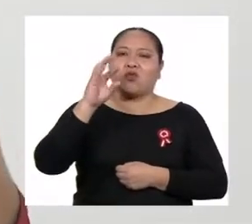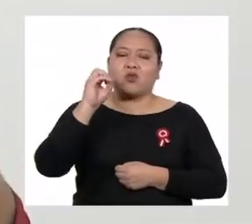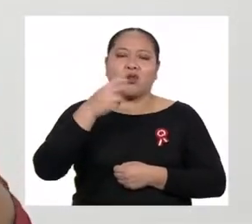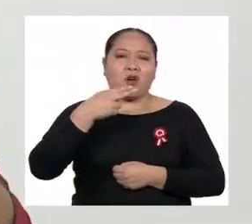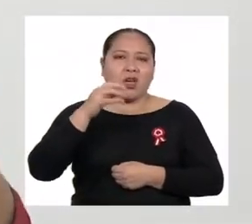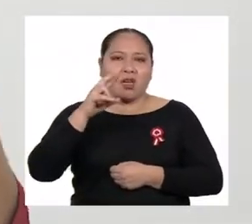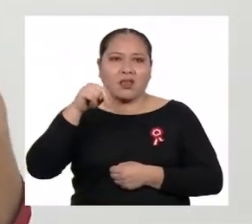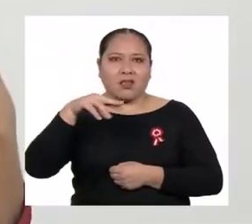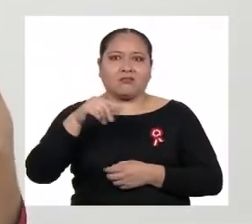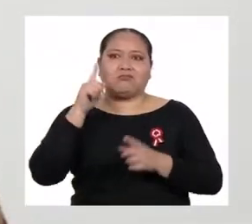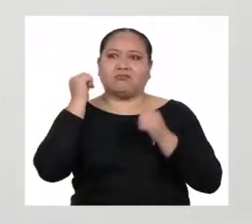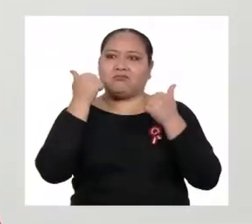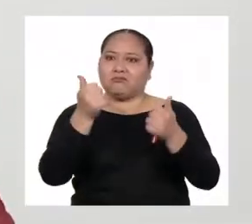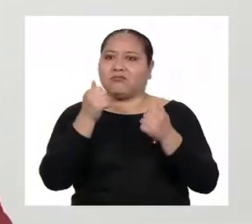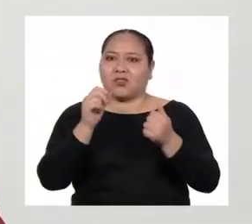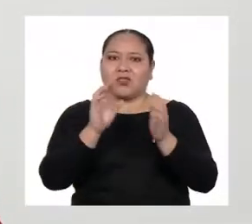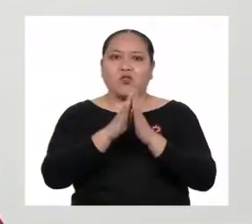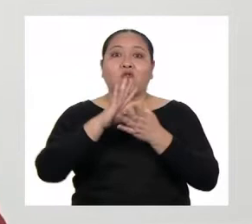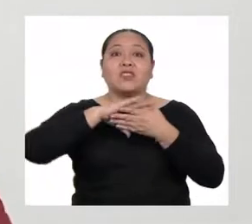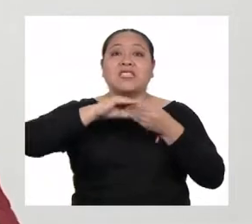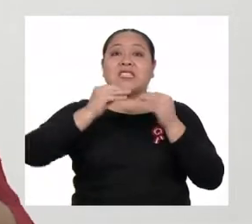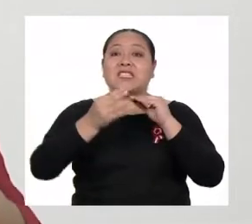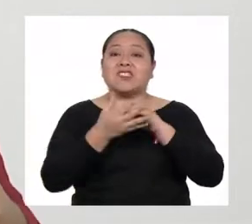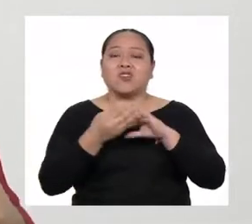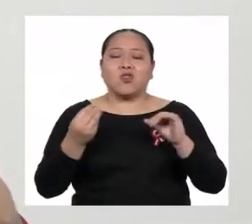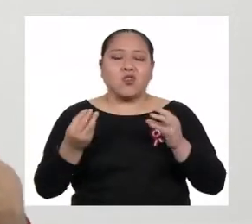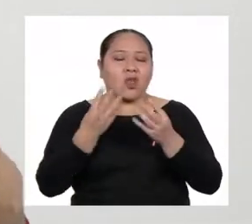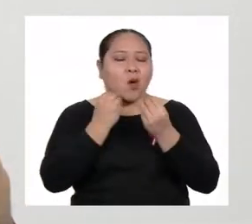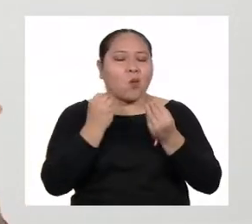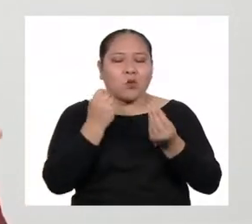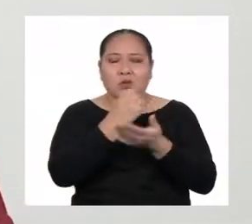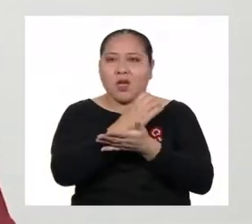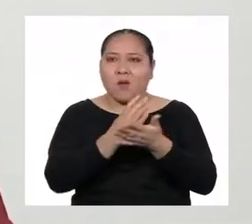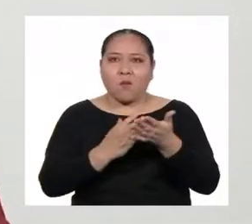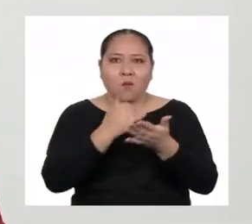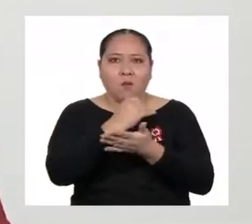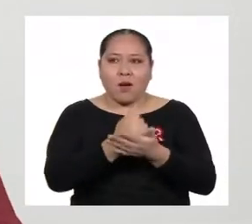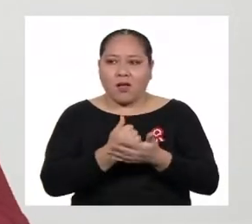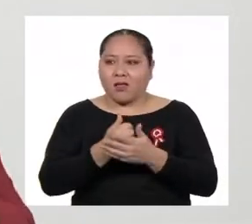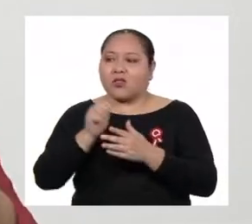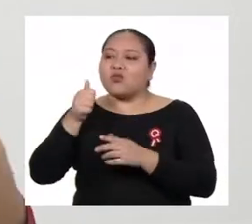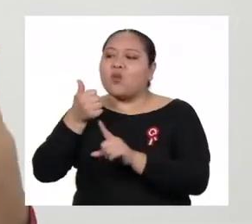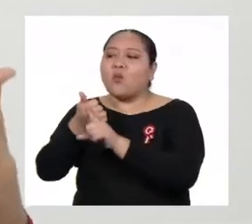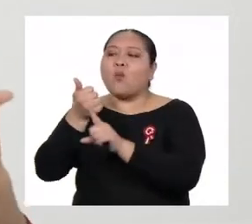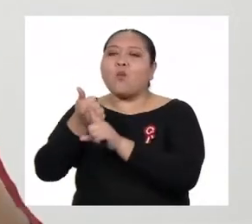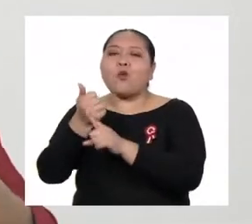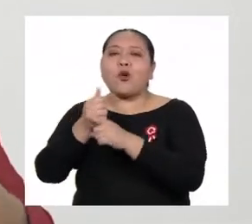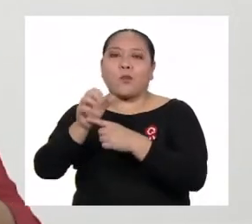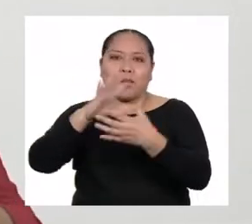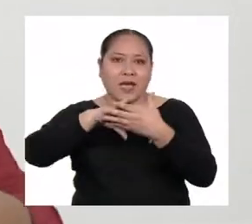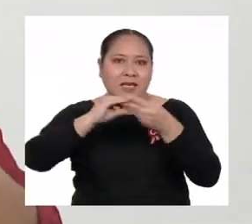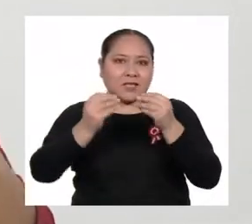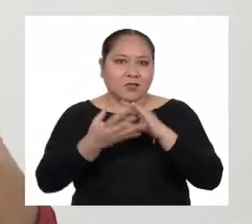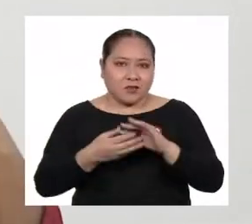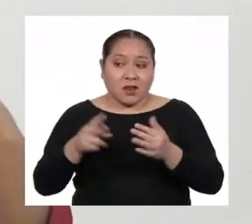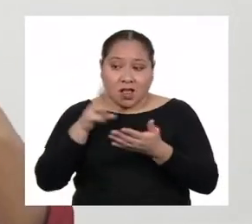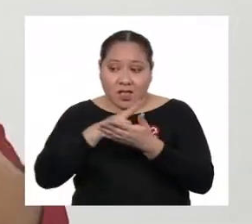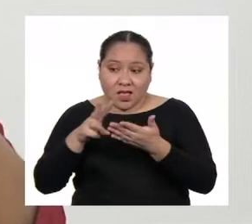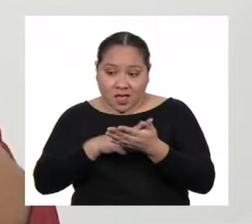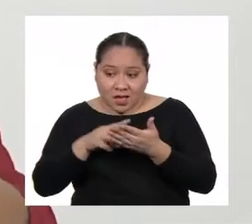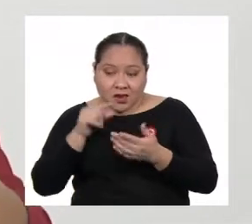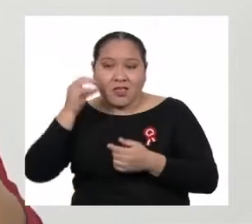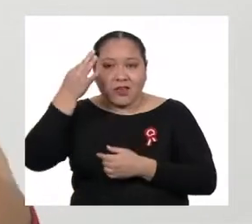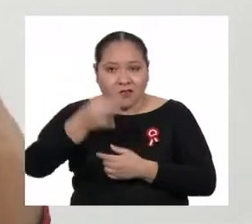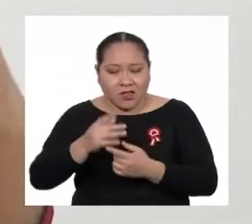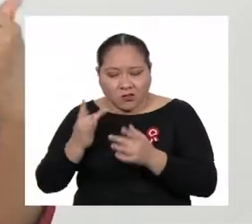un grande y sus novelas tienen varios elementos autobiográficos. Así que leerlo de verdad nos